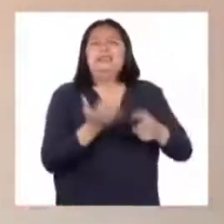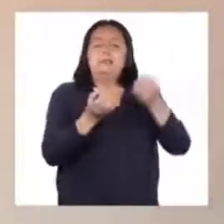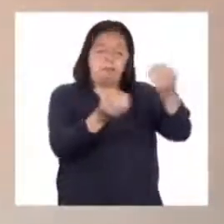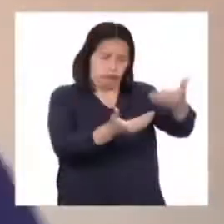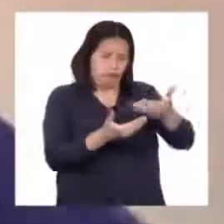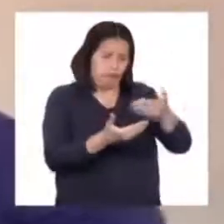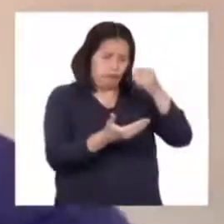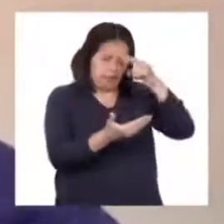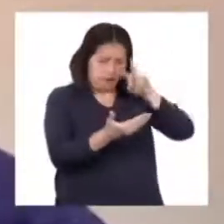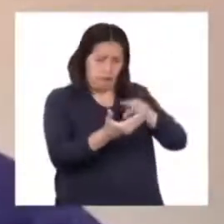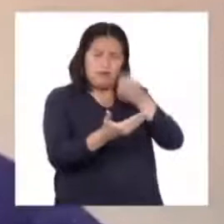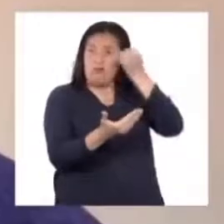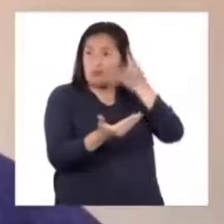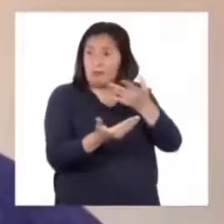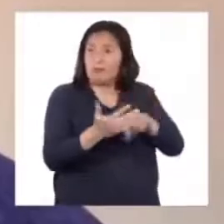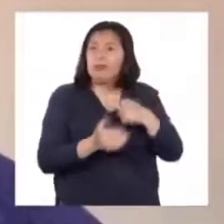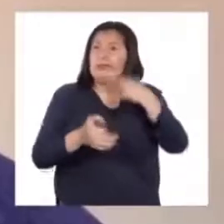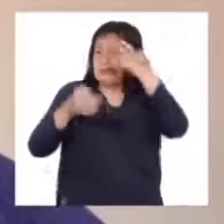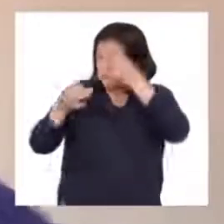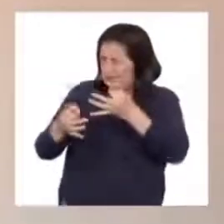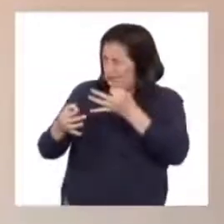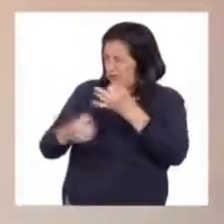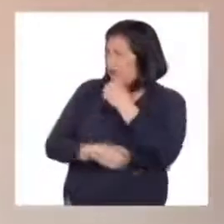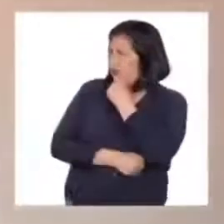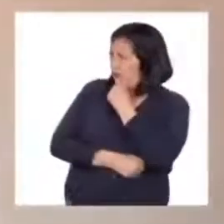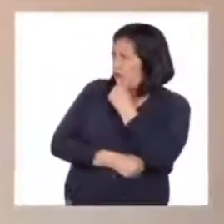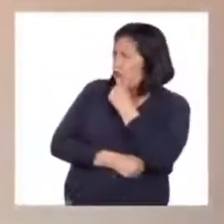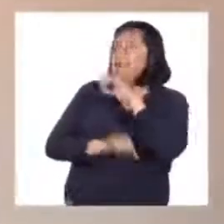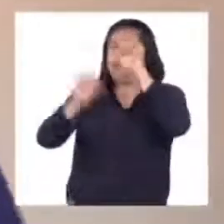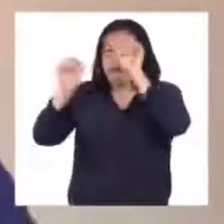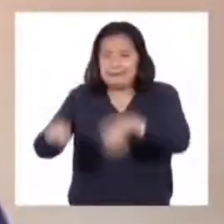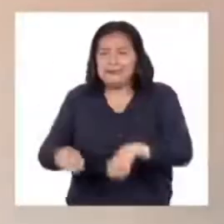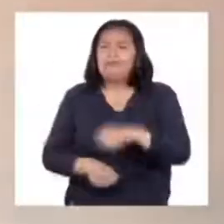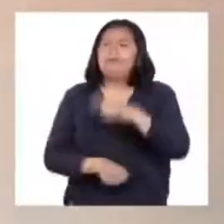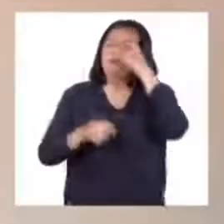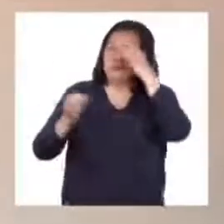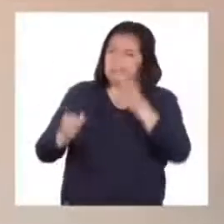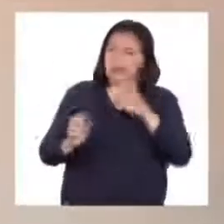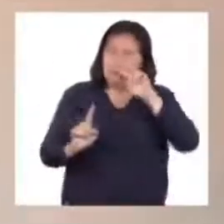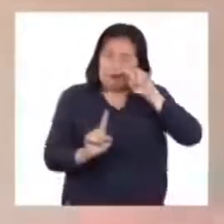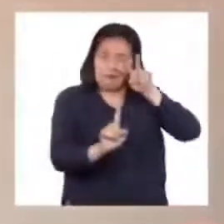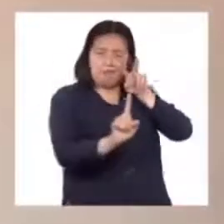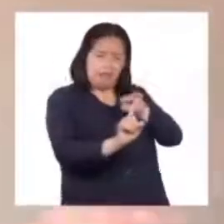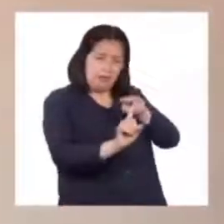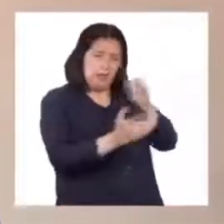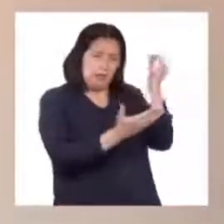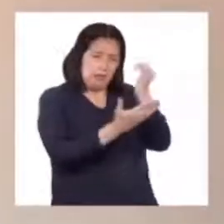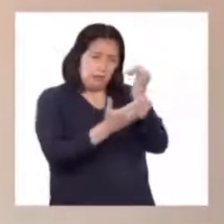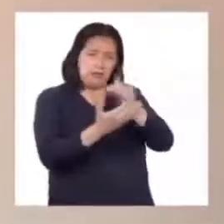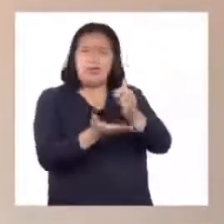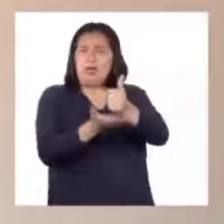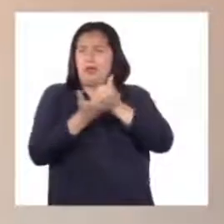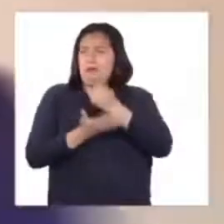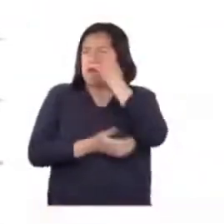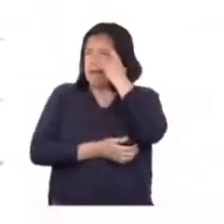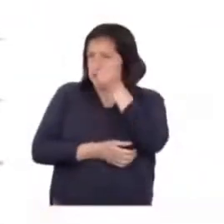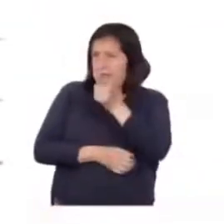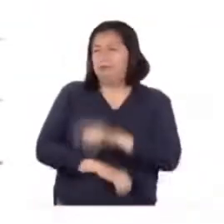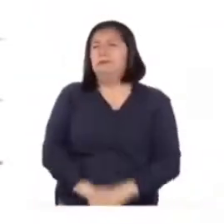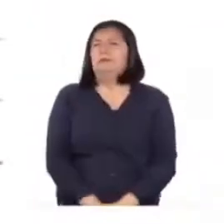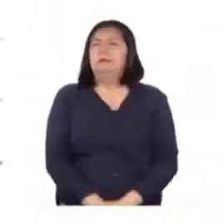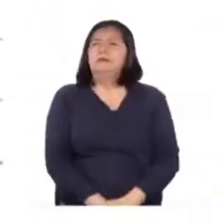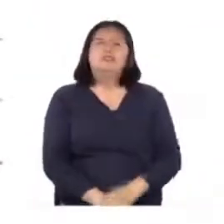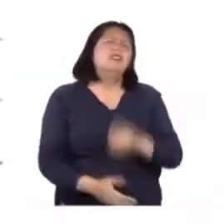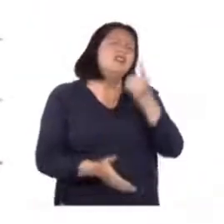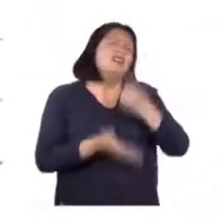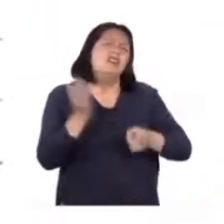información. ¿Decisiones? Así es, observe el gráfico y ayúdame a pensar. ¿De